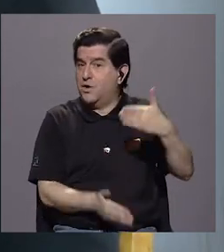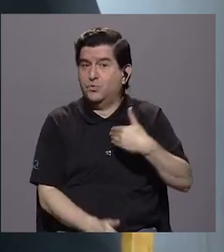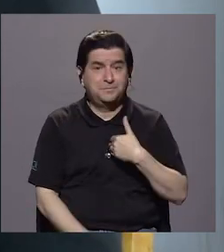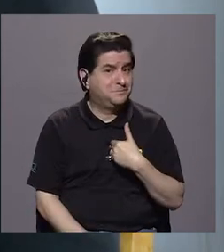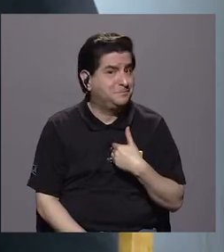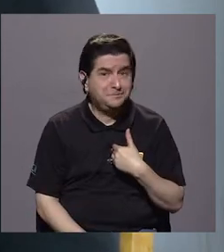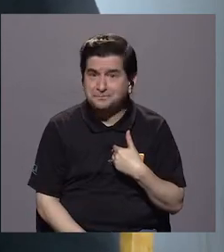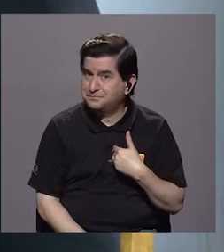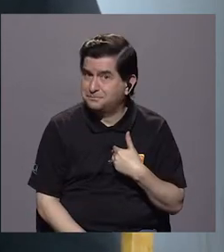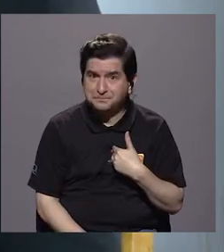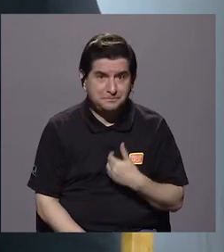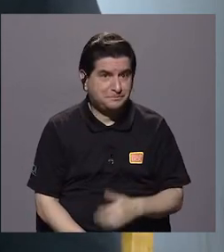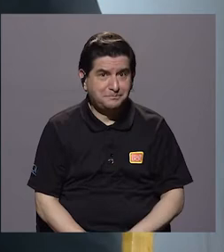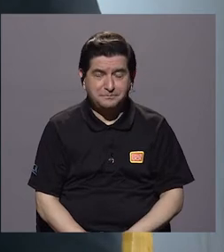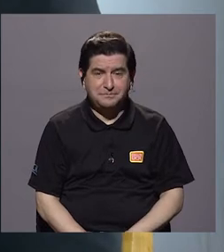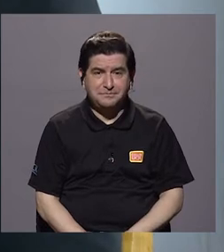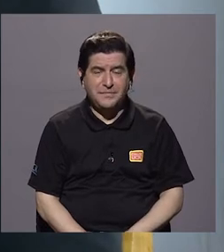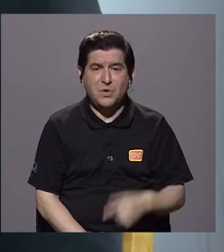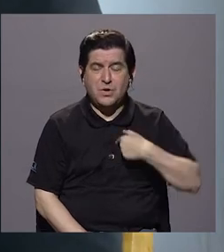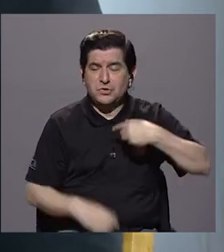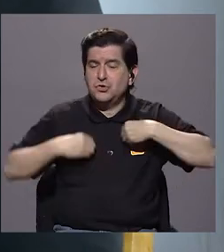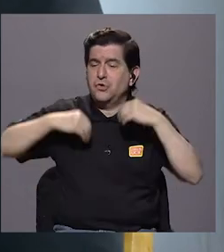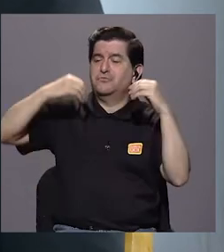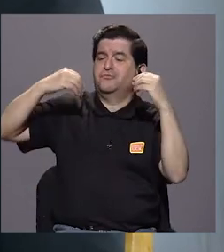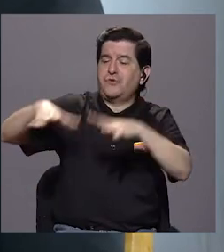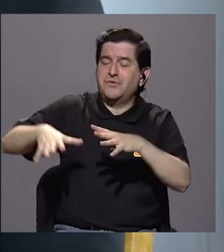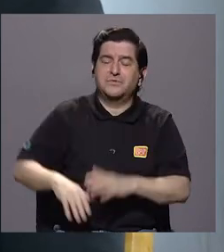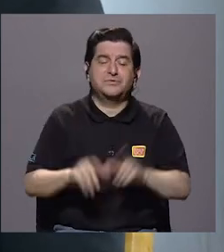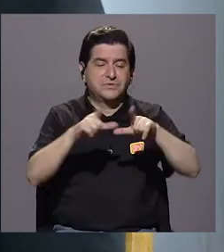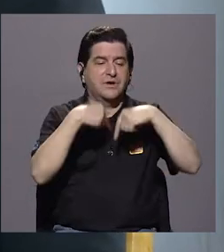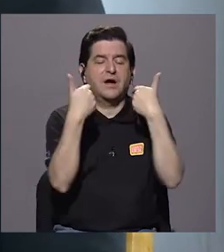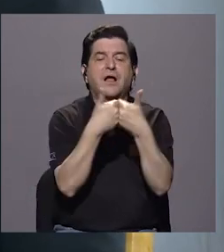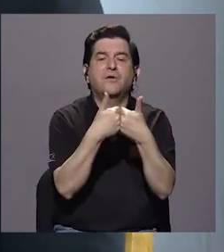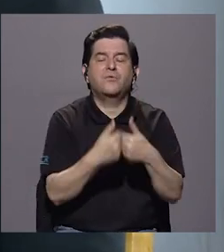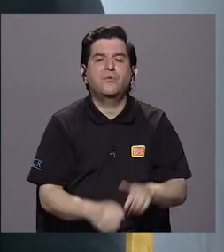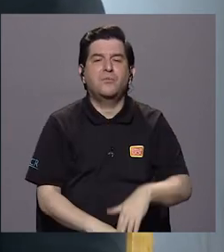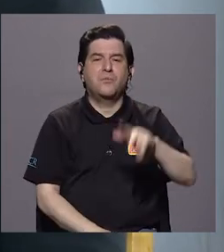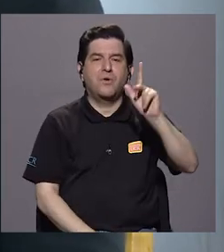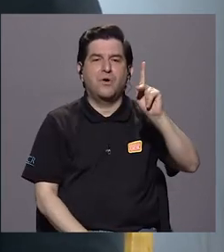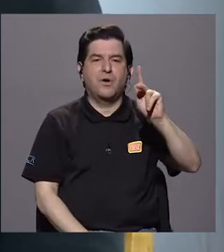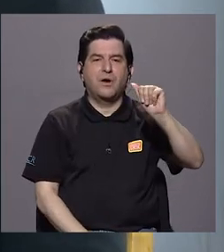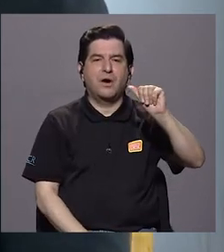Entonces, desde que renuncié a Kalua, que fue como